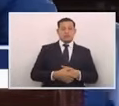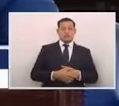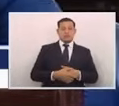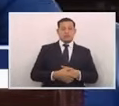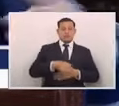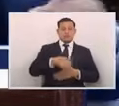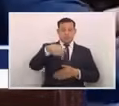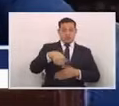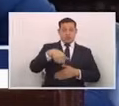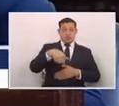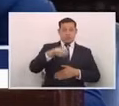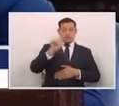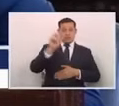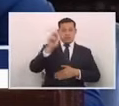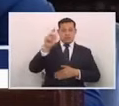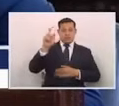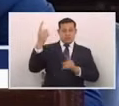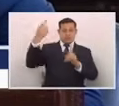Aquí mandaba la ANEP,